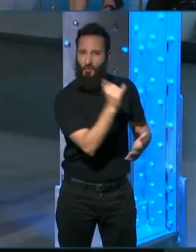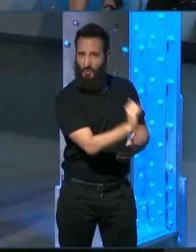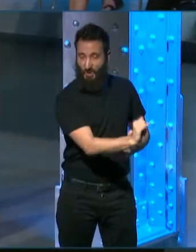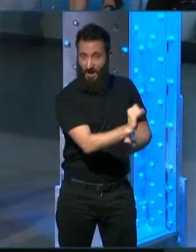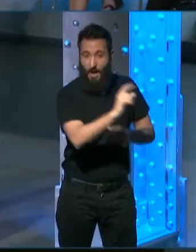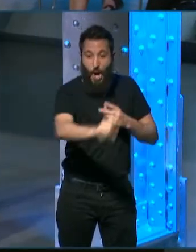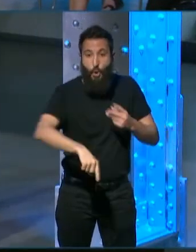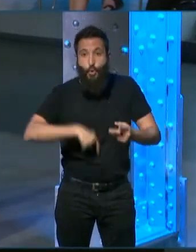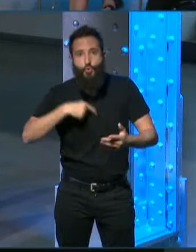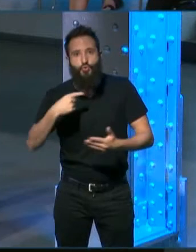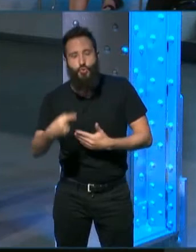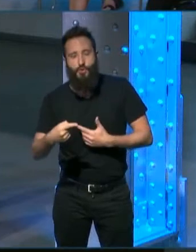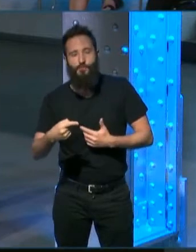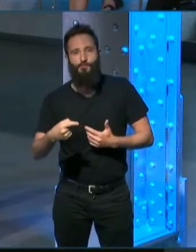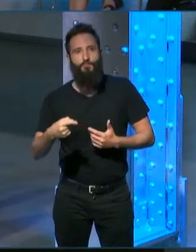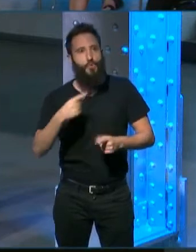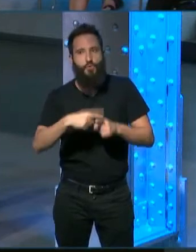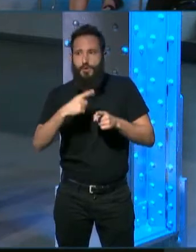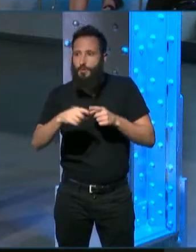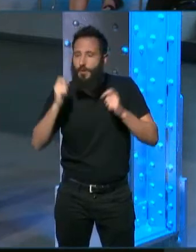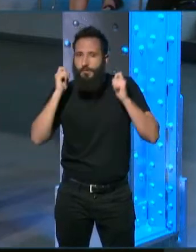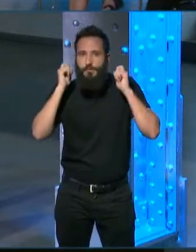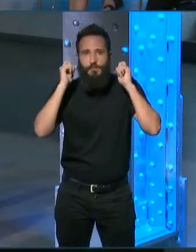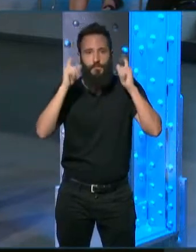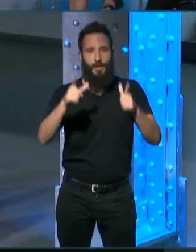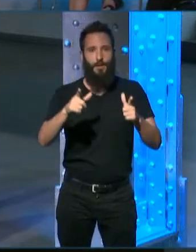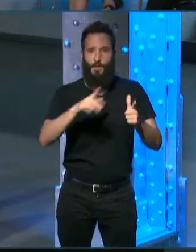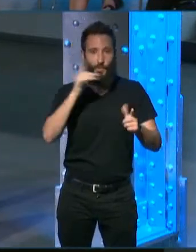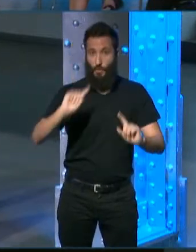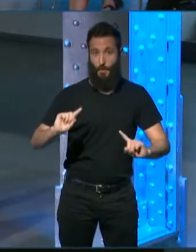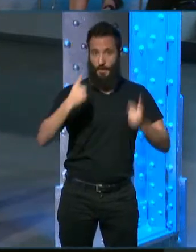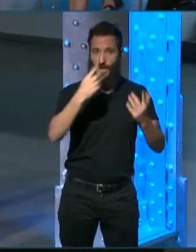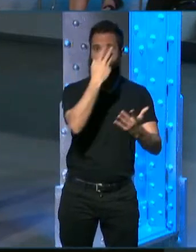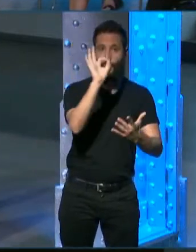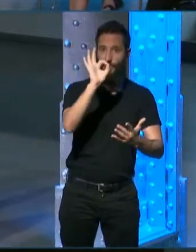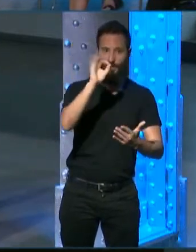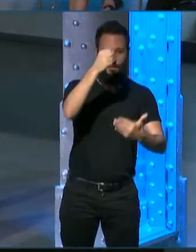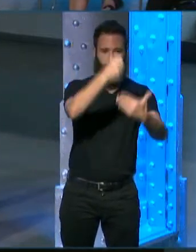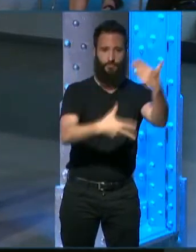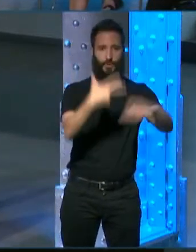Luego nos dimos cuenta de que, bueno, aparte, lo primero, de que no podíamos sacar a 30,